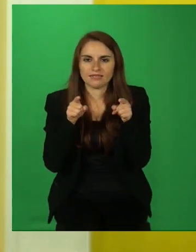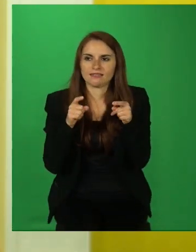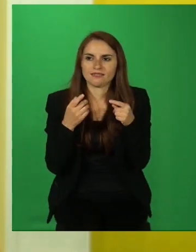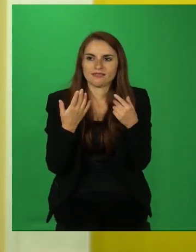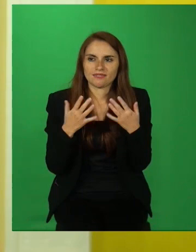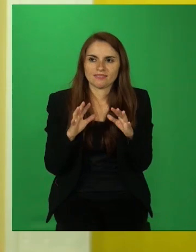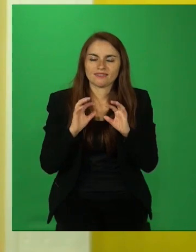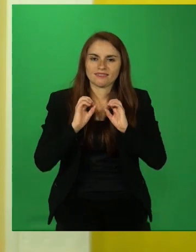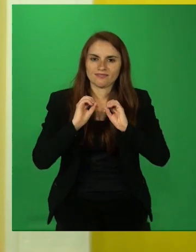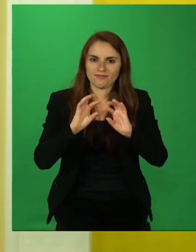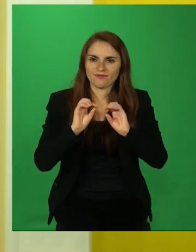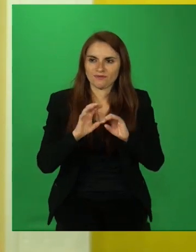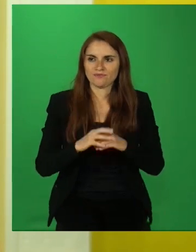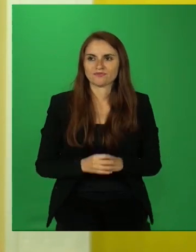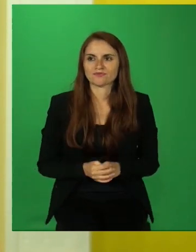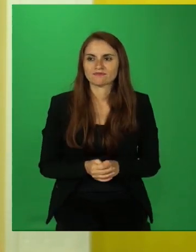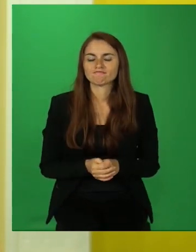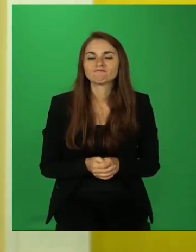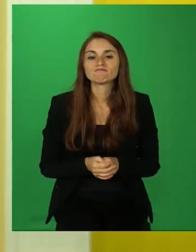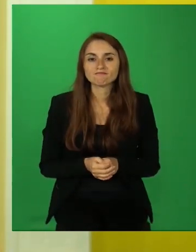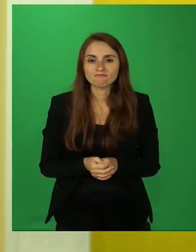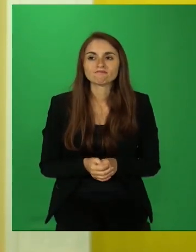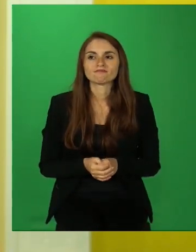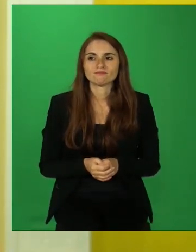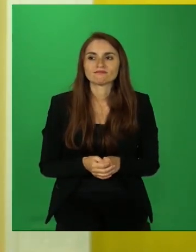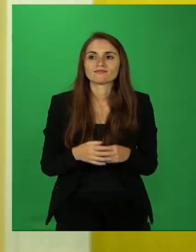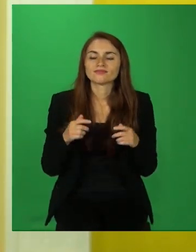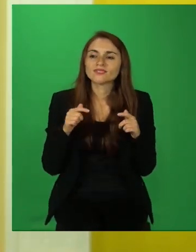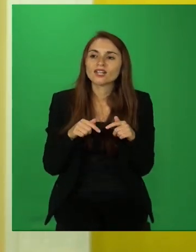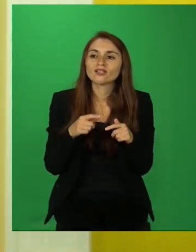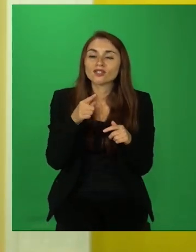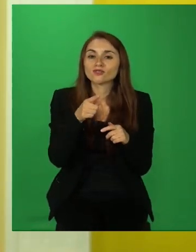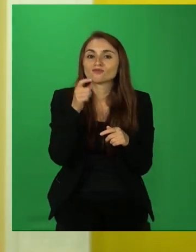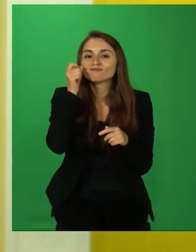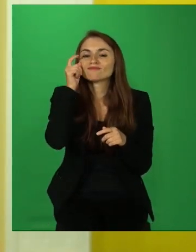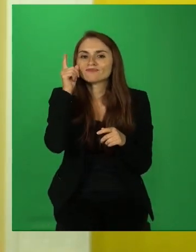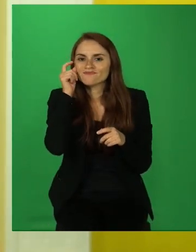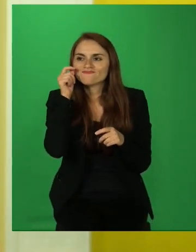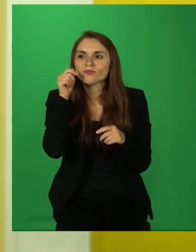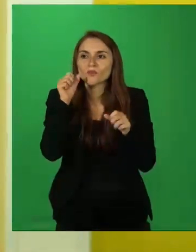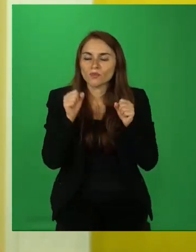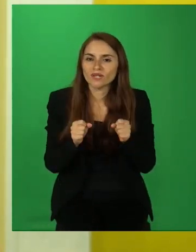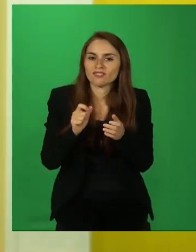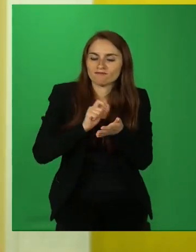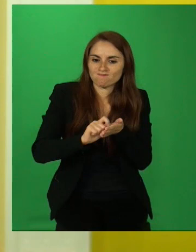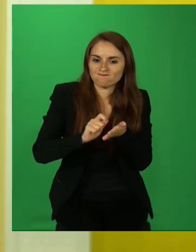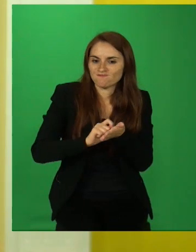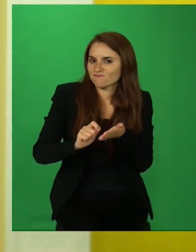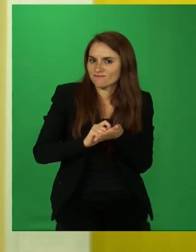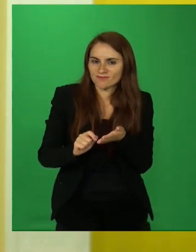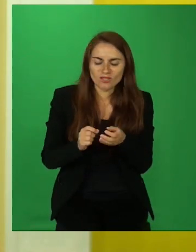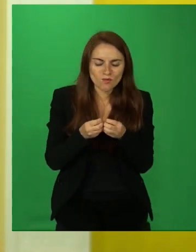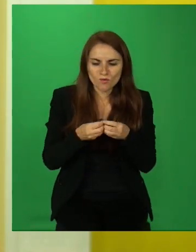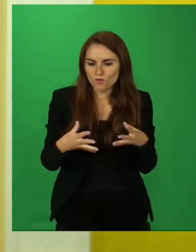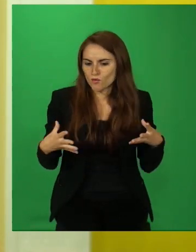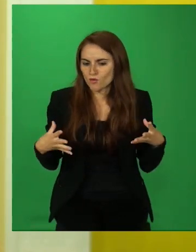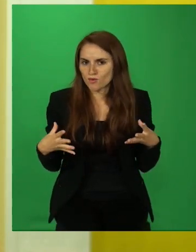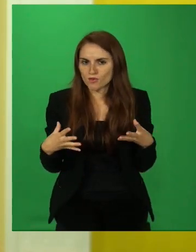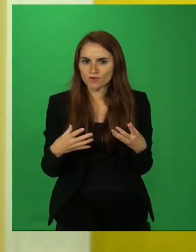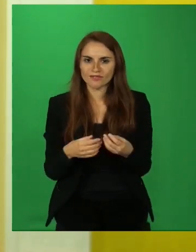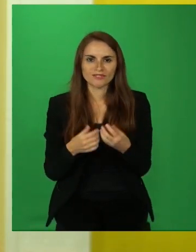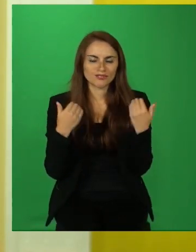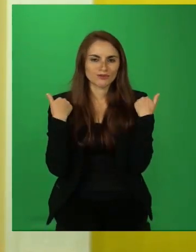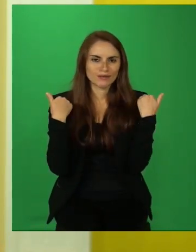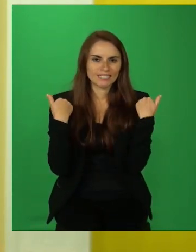ya te había dicho te das cuenta entonces que ahora tú estás en condiciones de resolver muchos ejercicios que tengan que ver